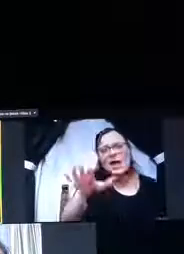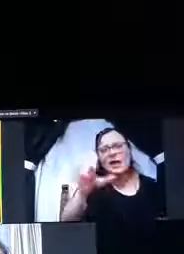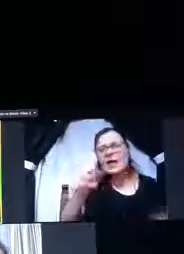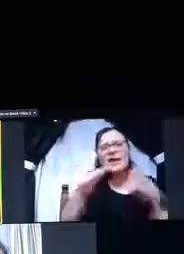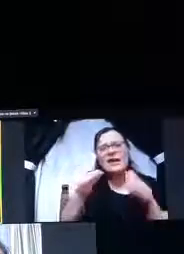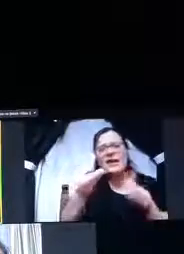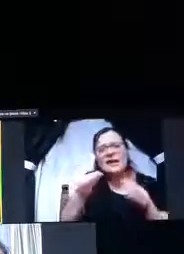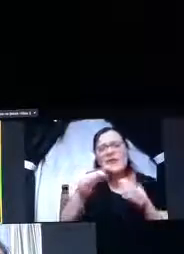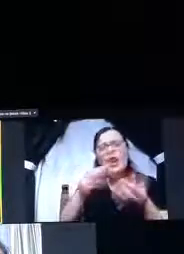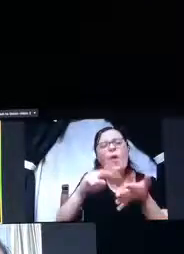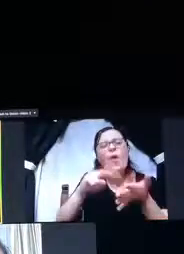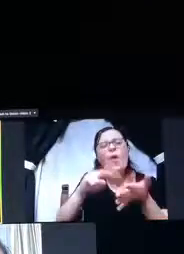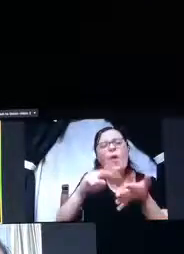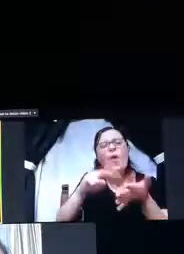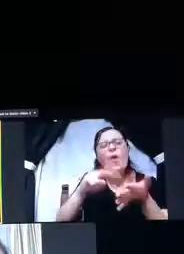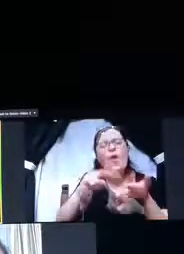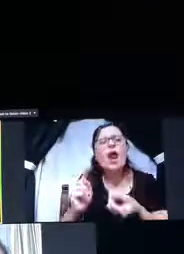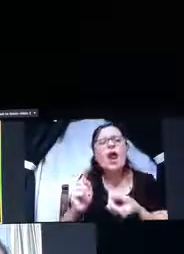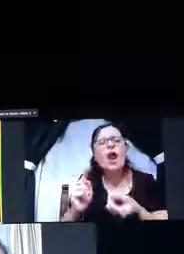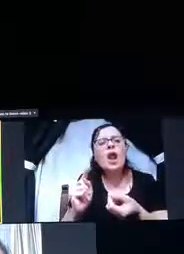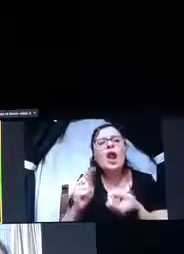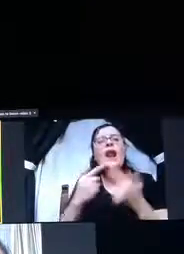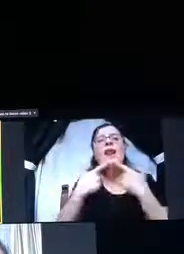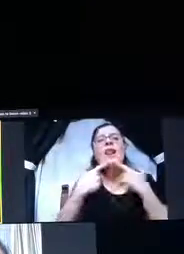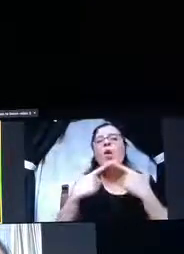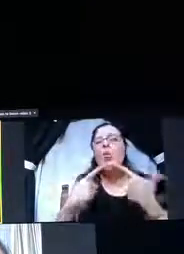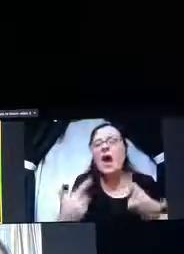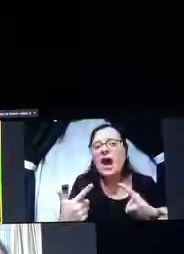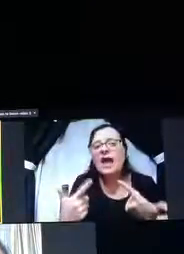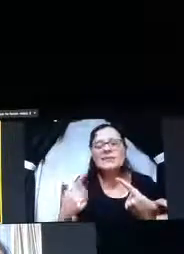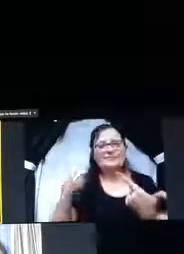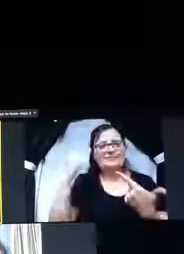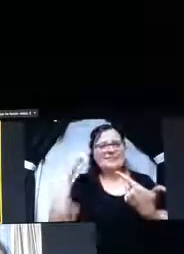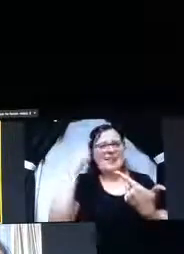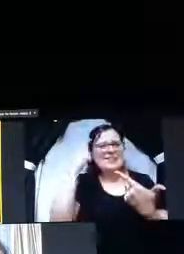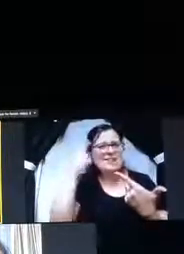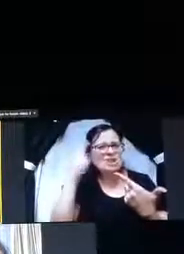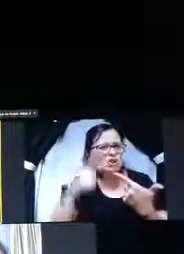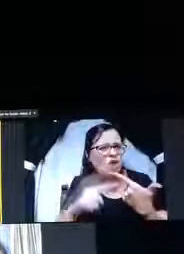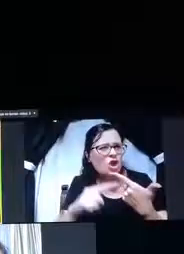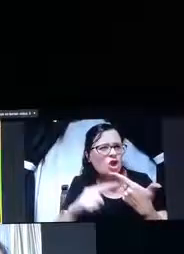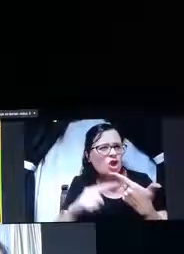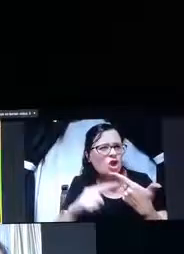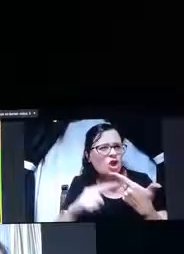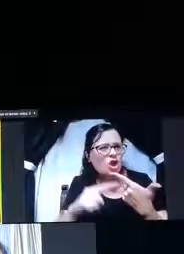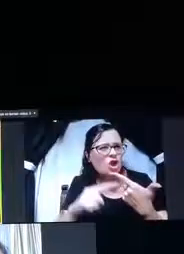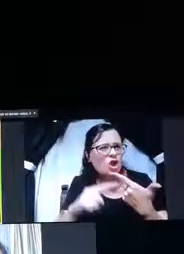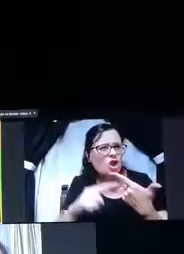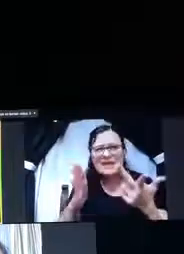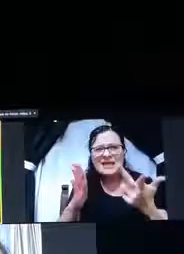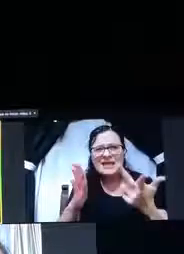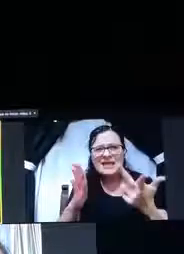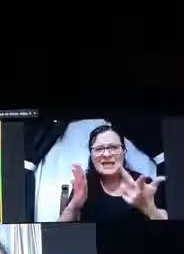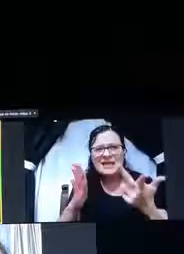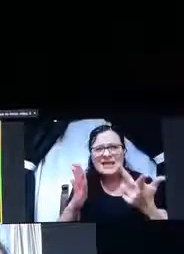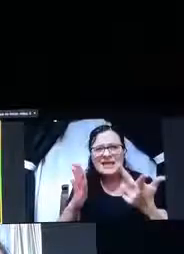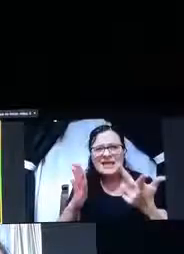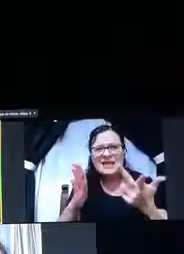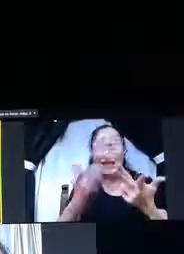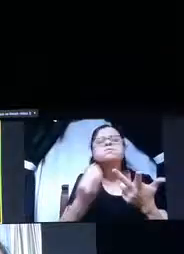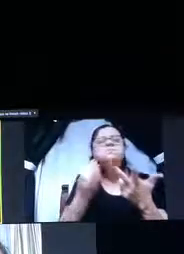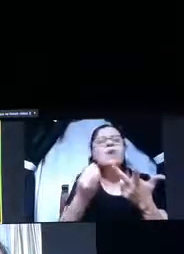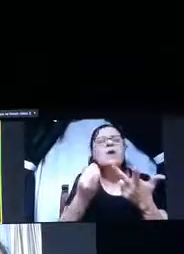problema cognitivo? ¿Es un problema de lenguaje? ¿Es un problema de atención? ¿No presta, no focaliza la atención